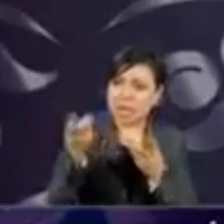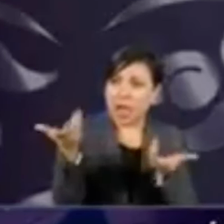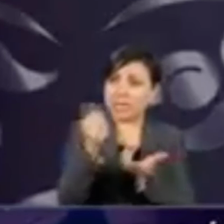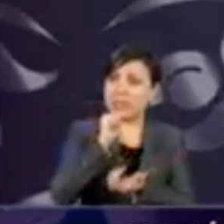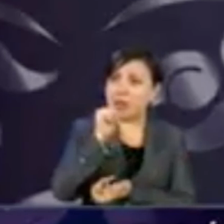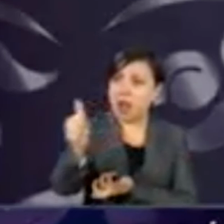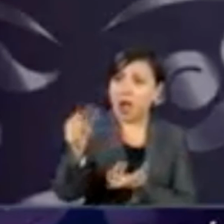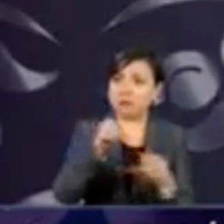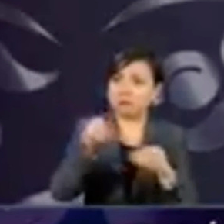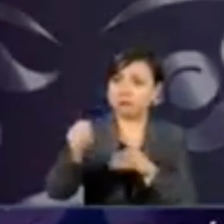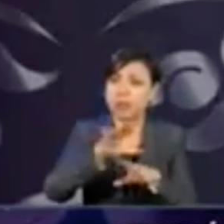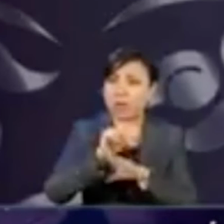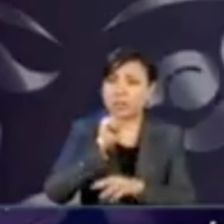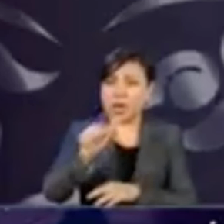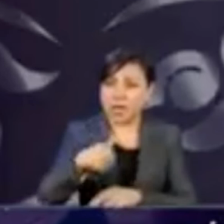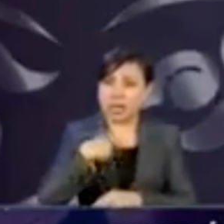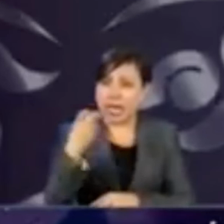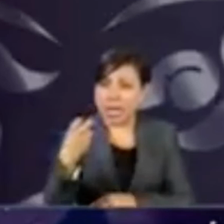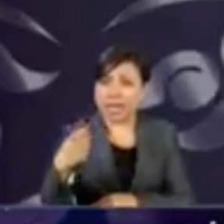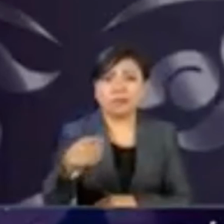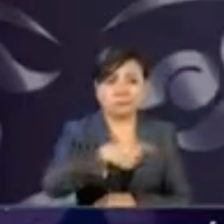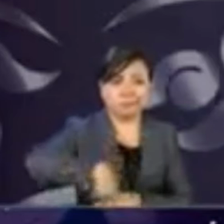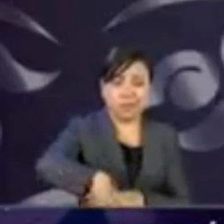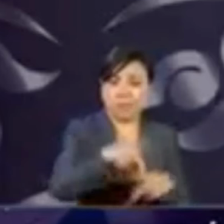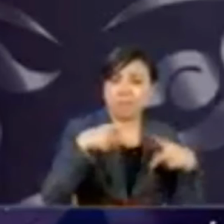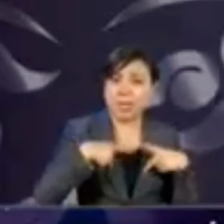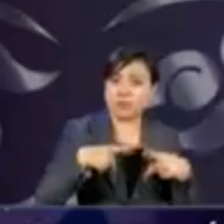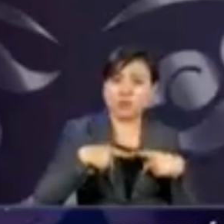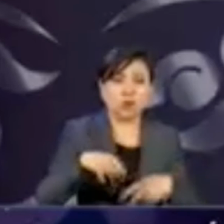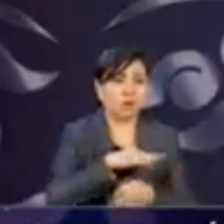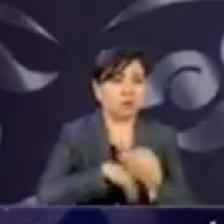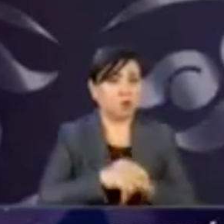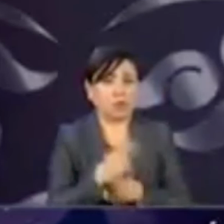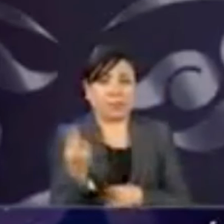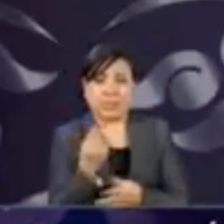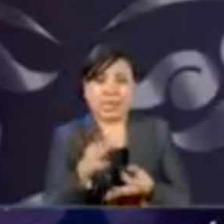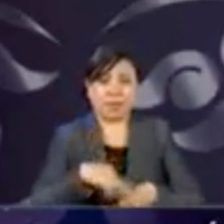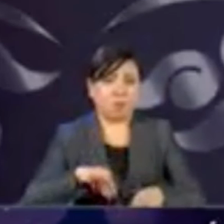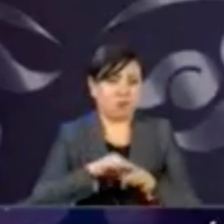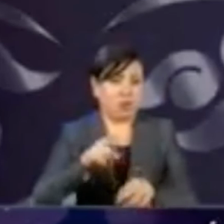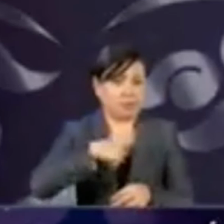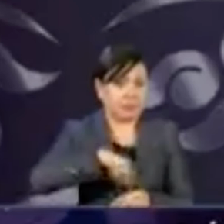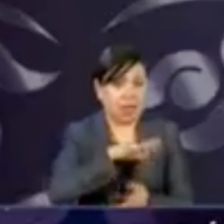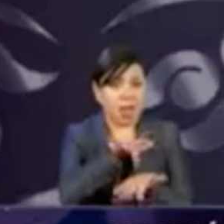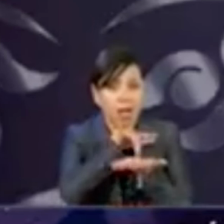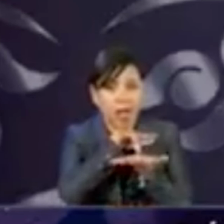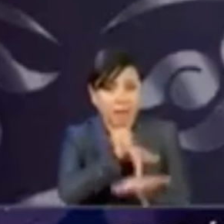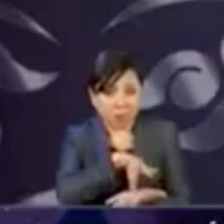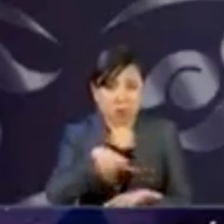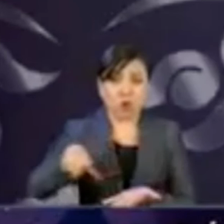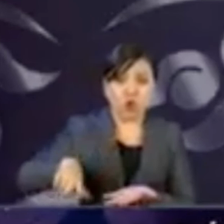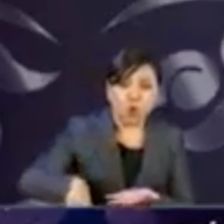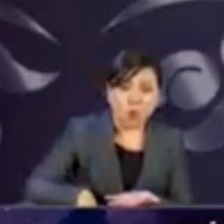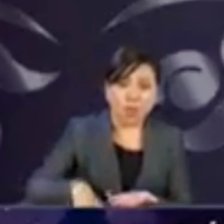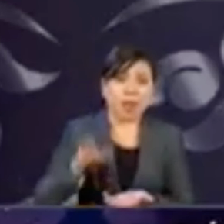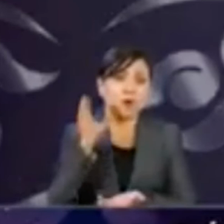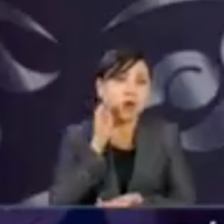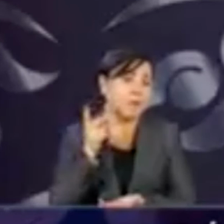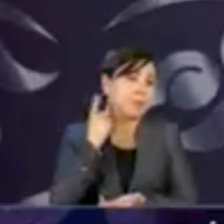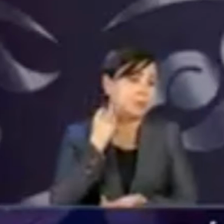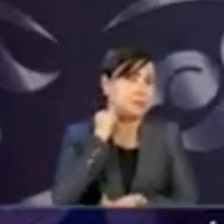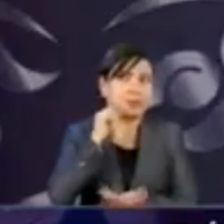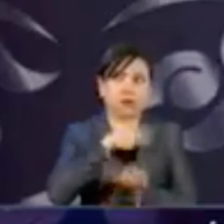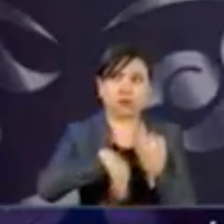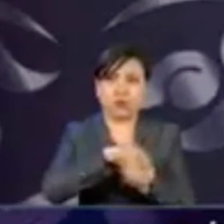necesita el apoyo de este gobierno precisamente desde el congreso de la unión no se puede pedirle a la gente